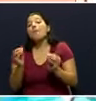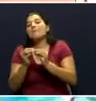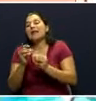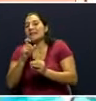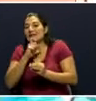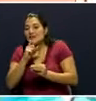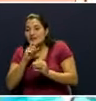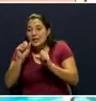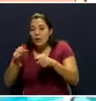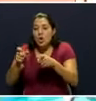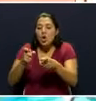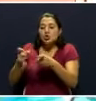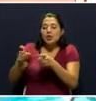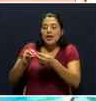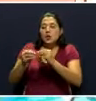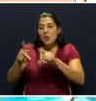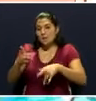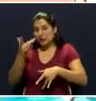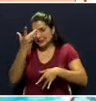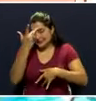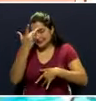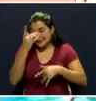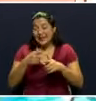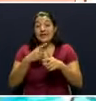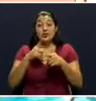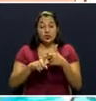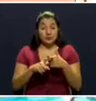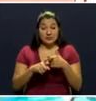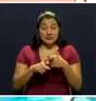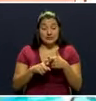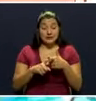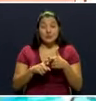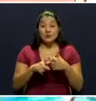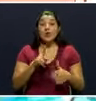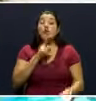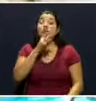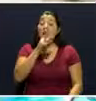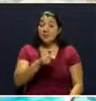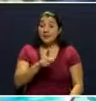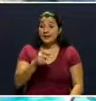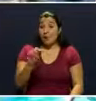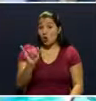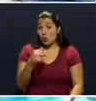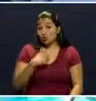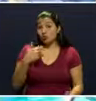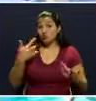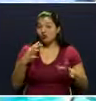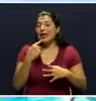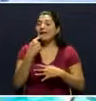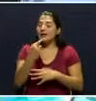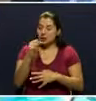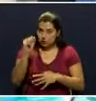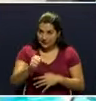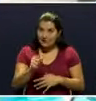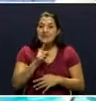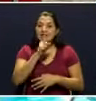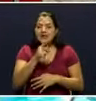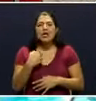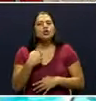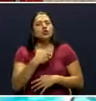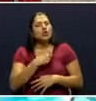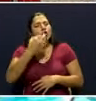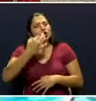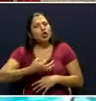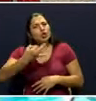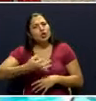en una población, ¿verdad? Entonces, realmente, como yo le digo, es muy incierto. Nosotros estamos viendo todos los